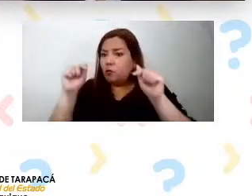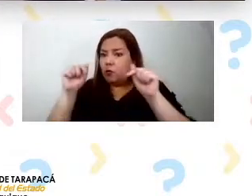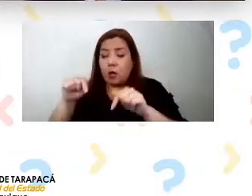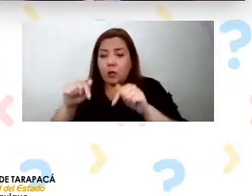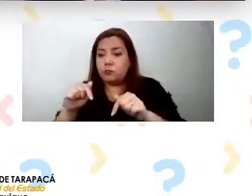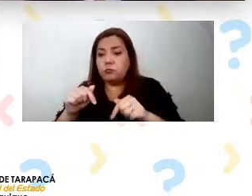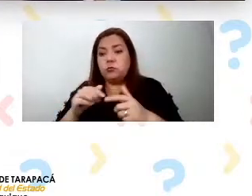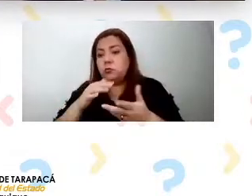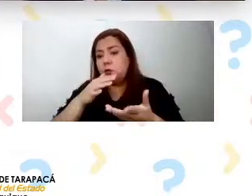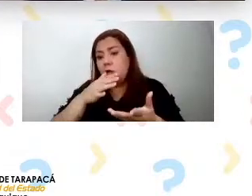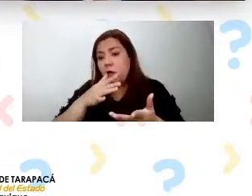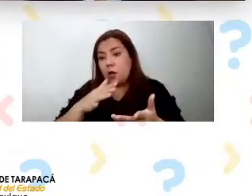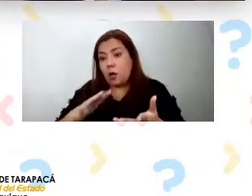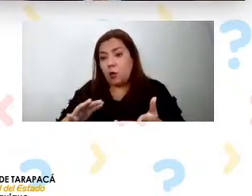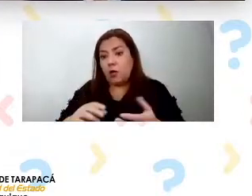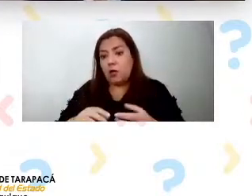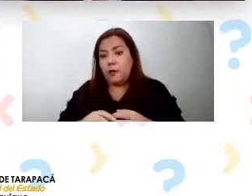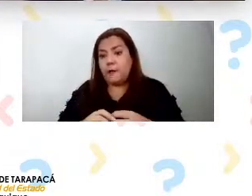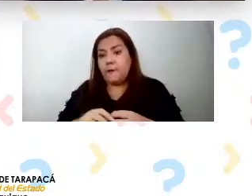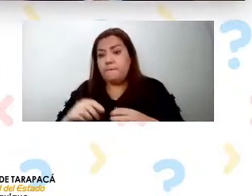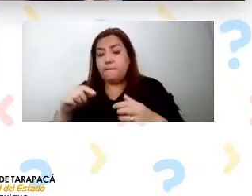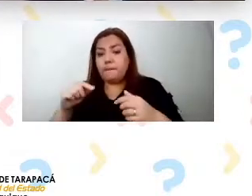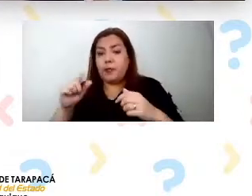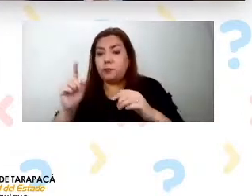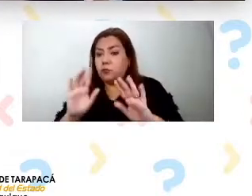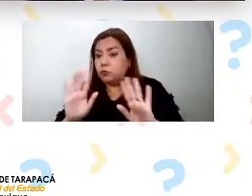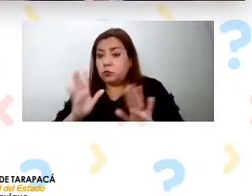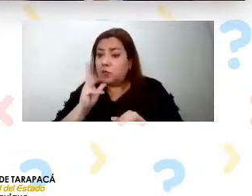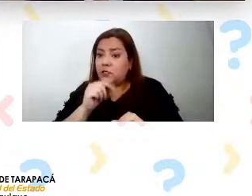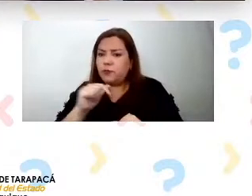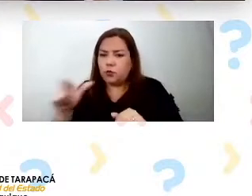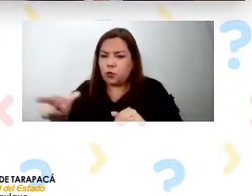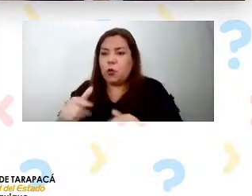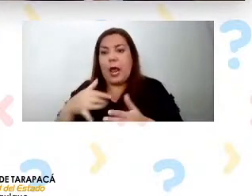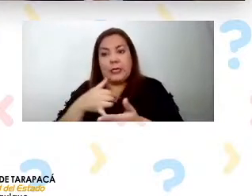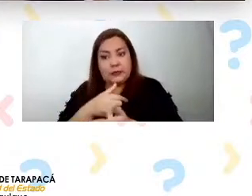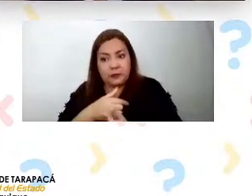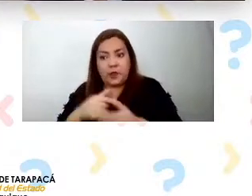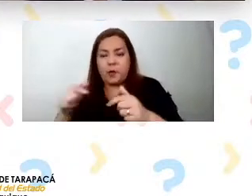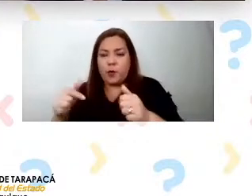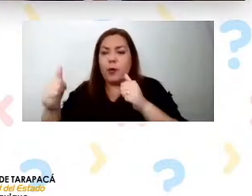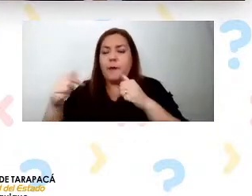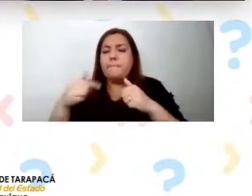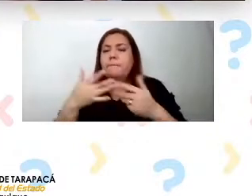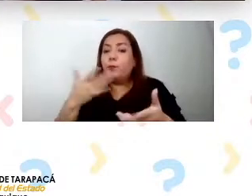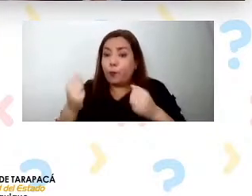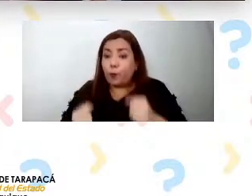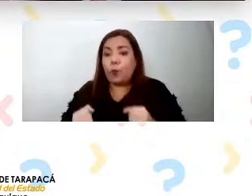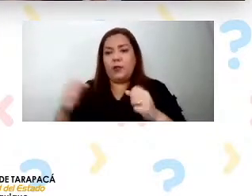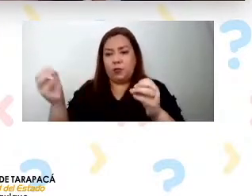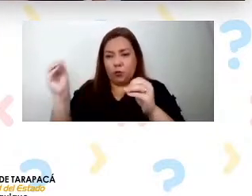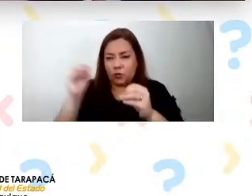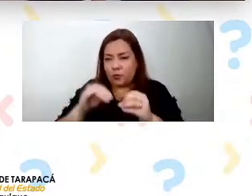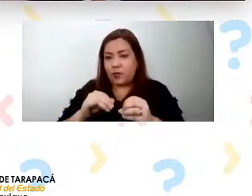que esto lo hace muy frágil. Y esto, ¿no es cierto?, por la cercanía de las mineras que están allí.